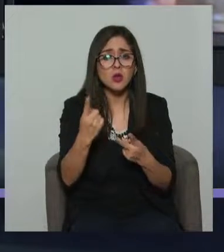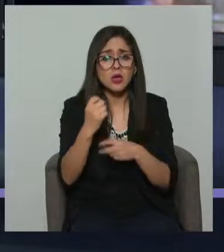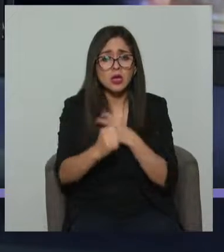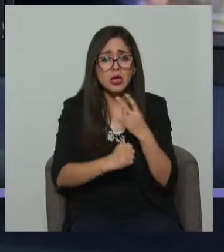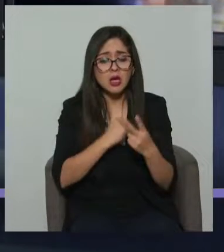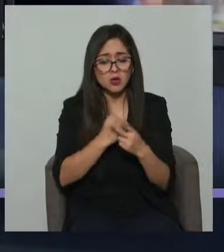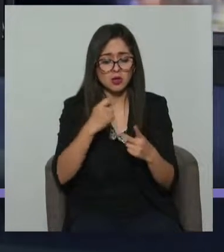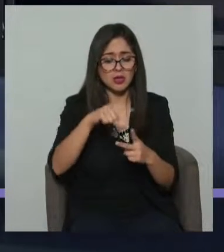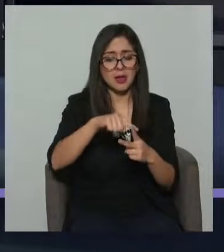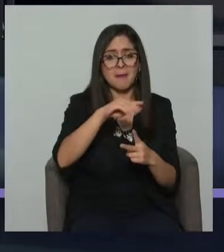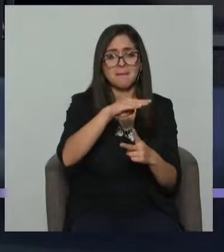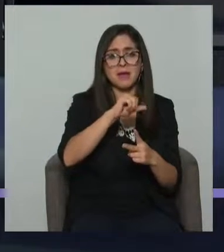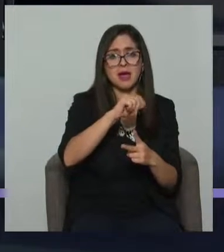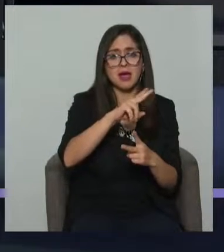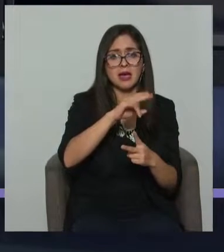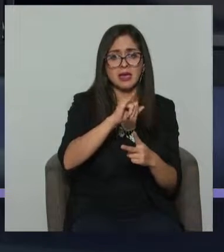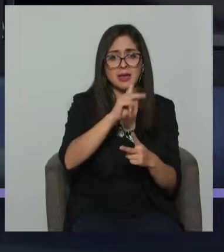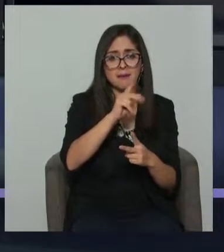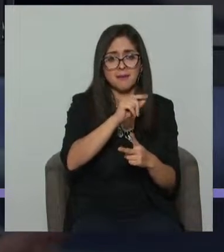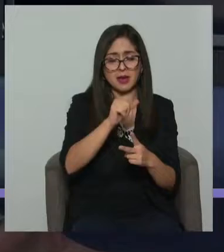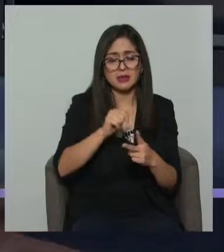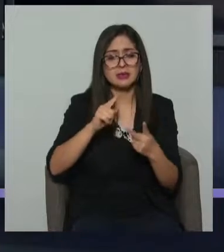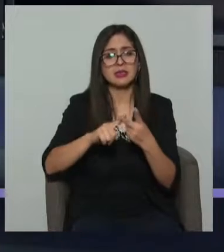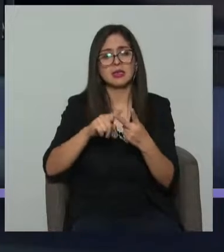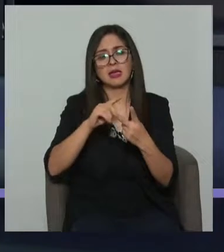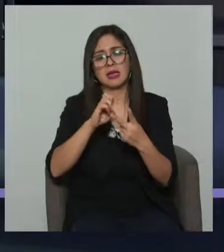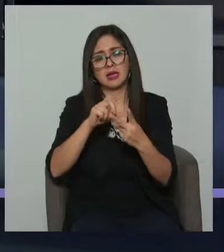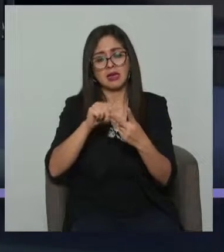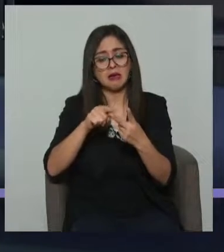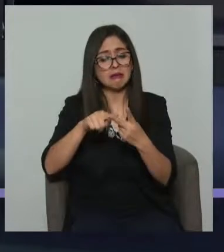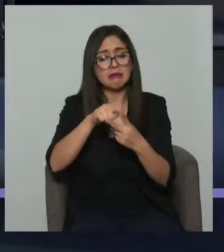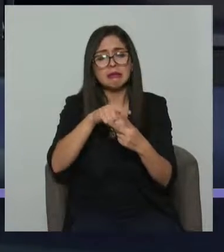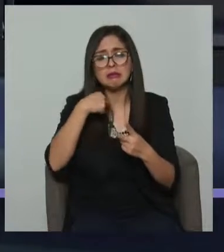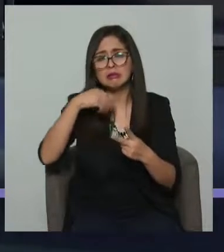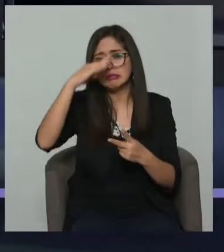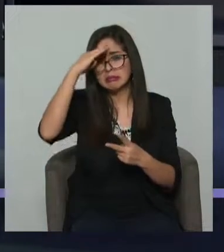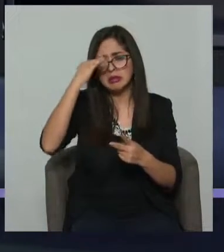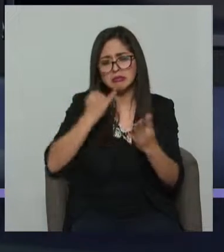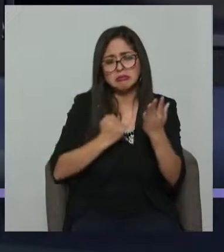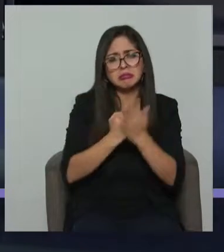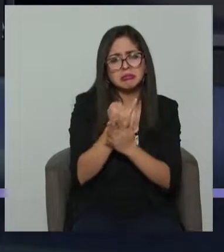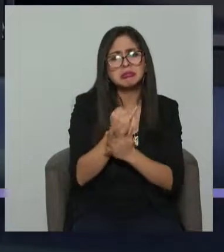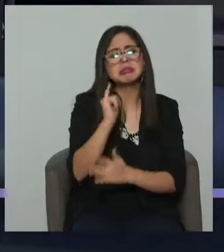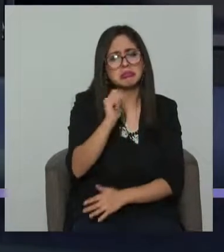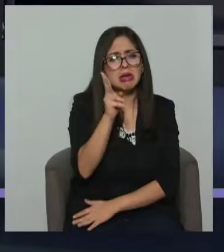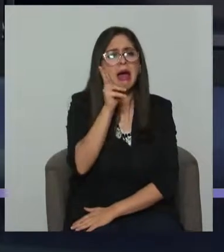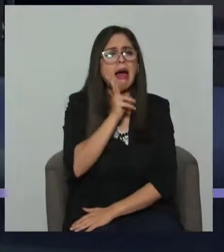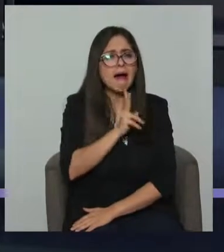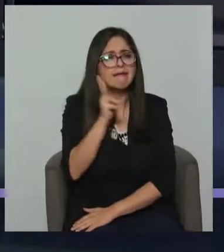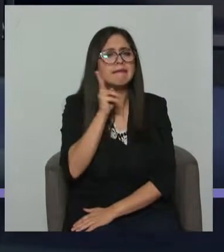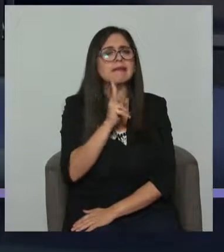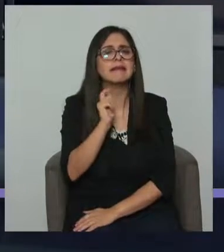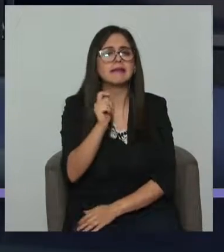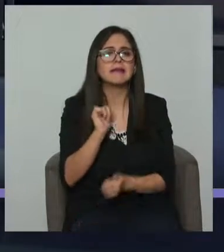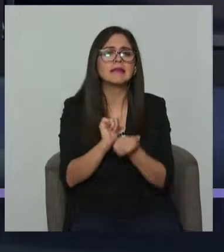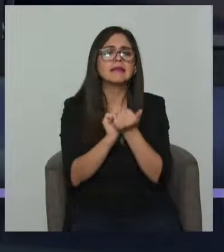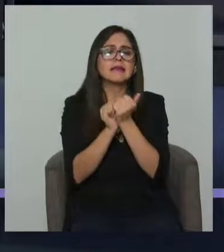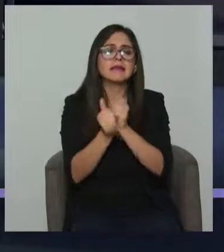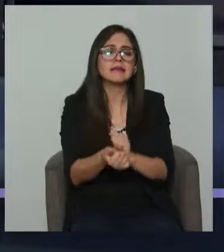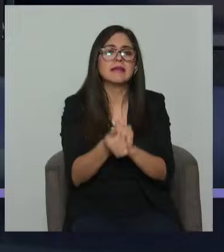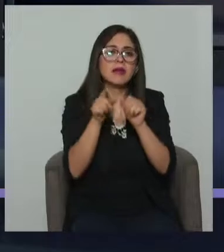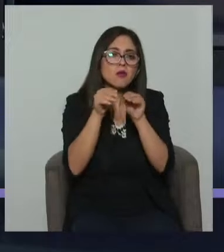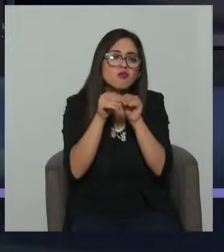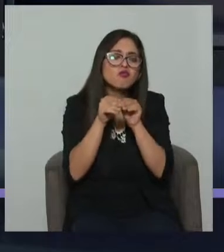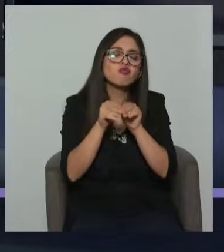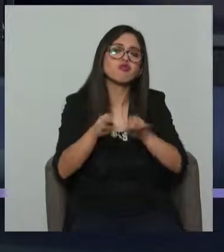Mata y Teresa Selma, que, bueno, pues accedieron a que inauguráramos este tan importante